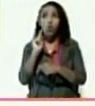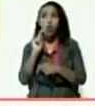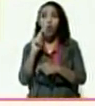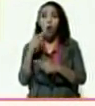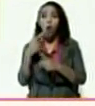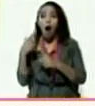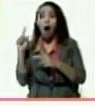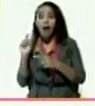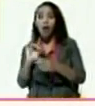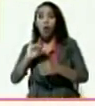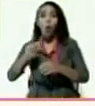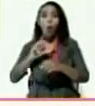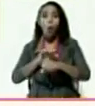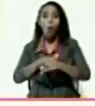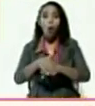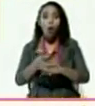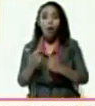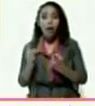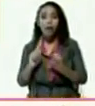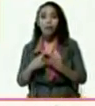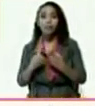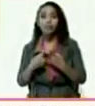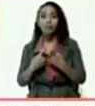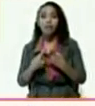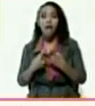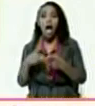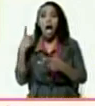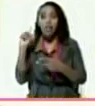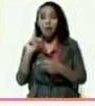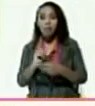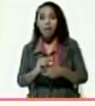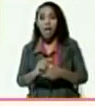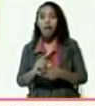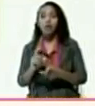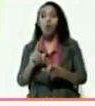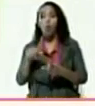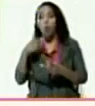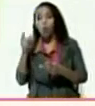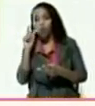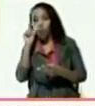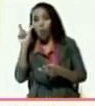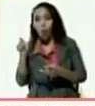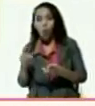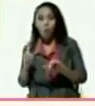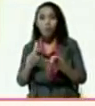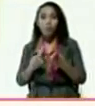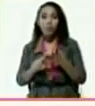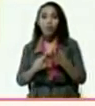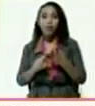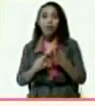está Jorge Rodríguez. Ahí va Jesús Farías, también va a esas reuniones. Va